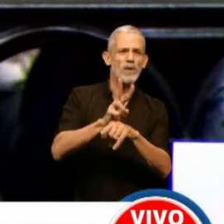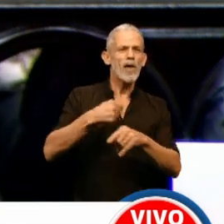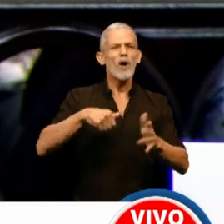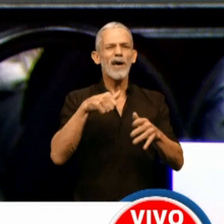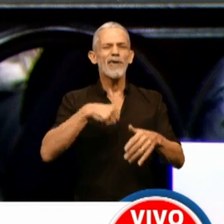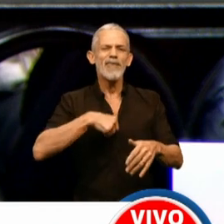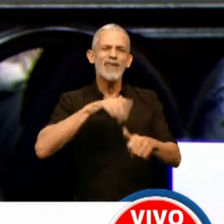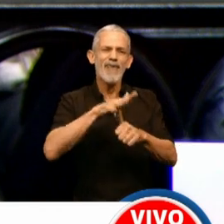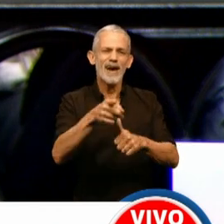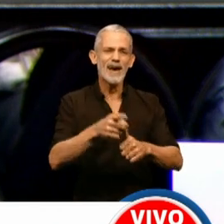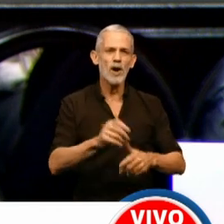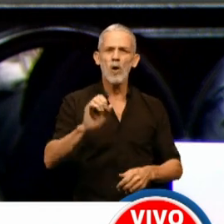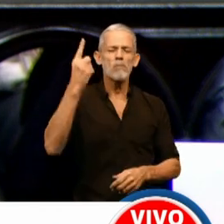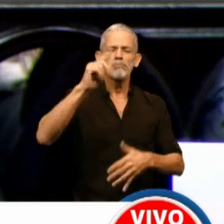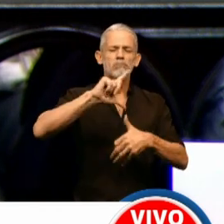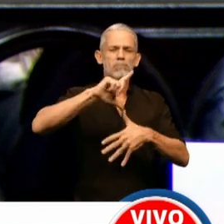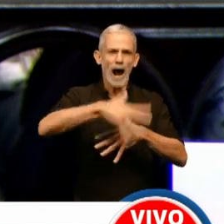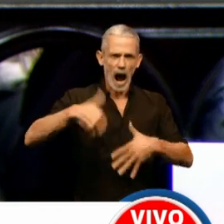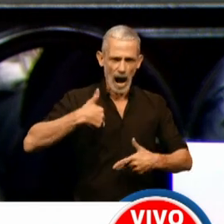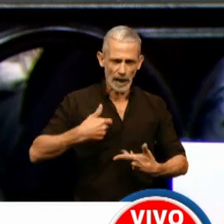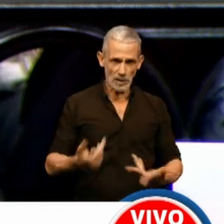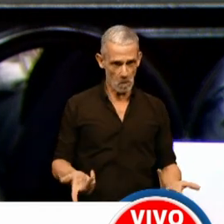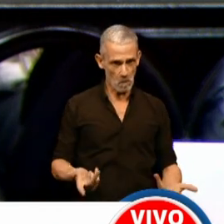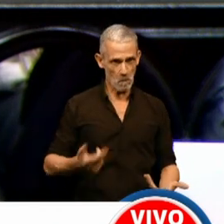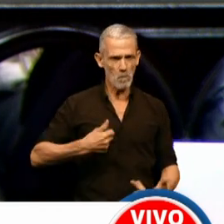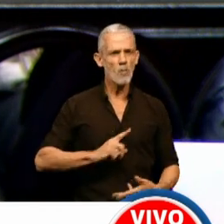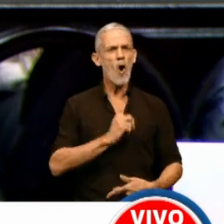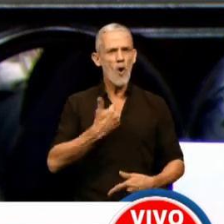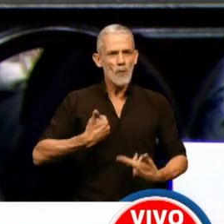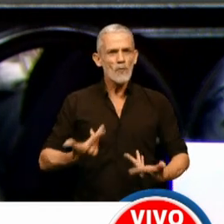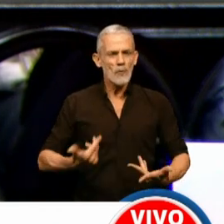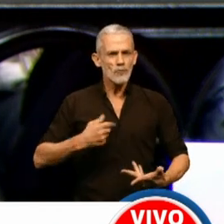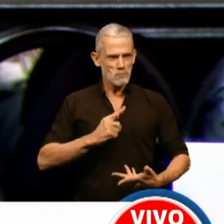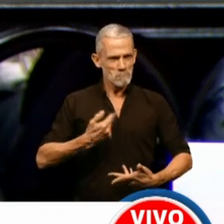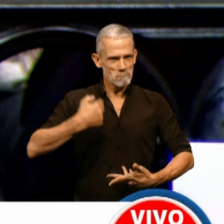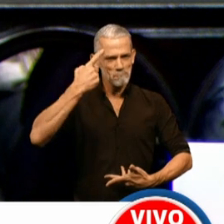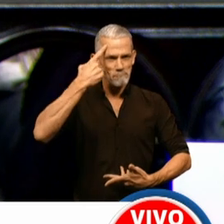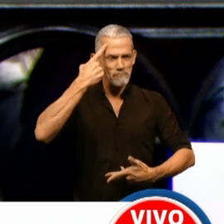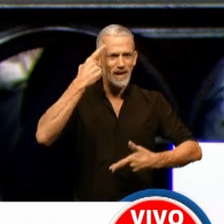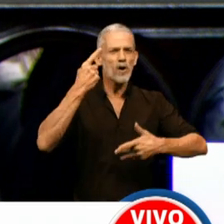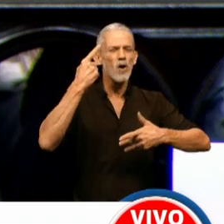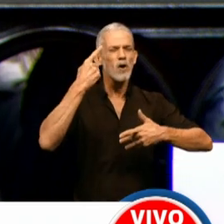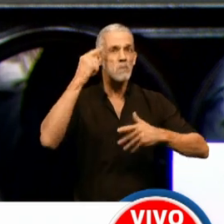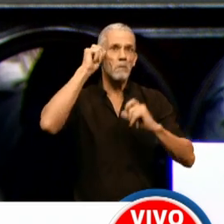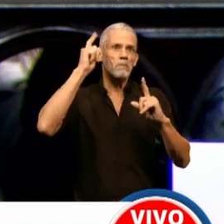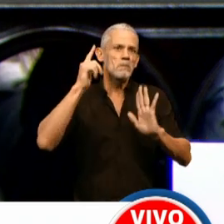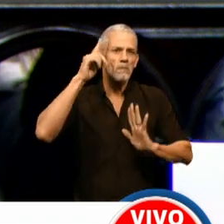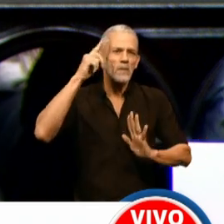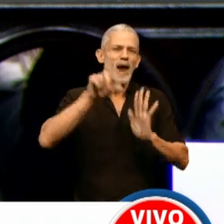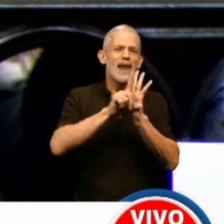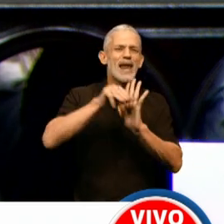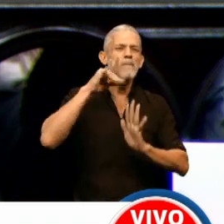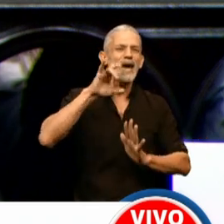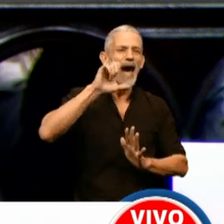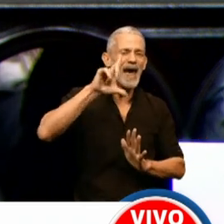identidad son pioneras en américa latina' me siento orgullosa y me imagino que la ley micaela